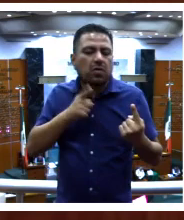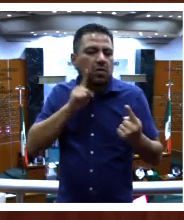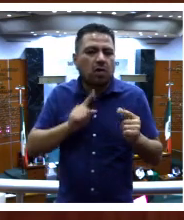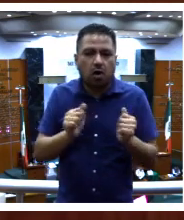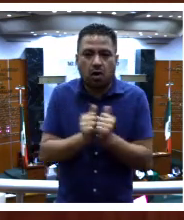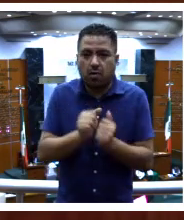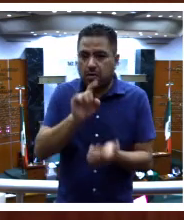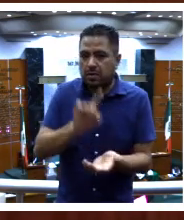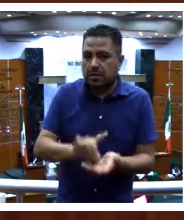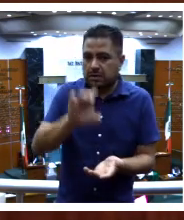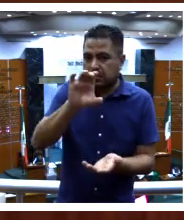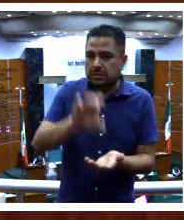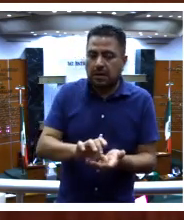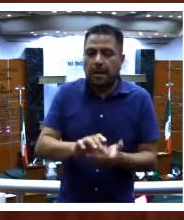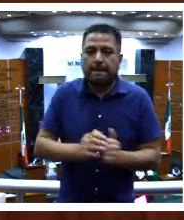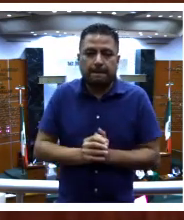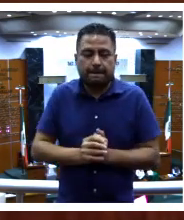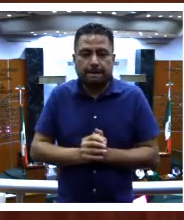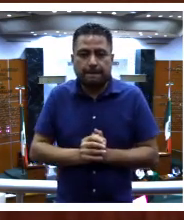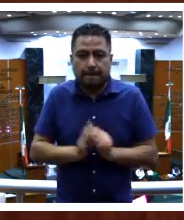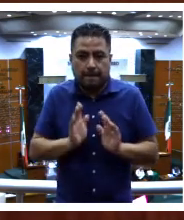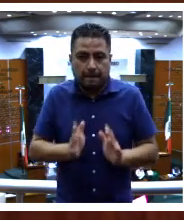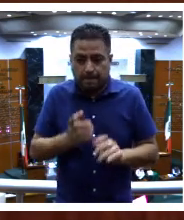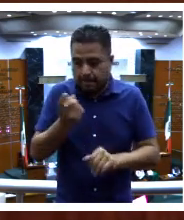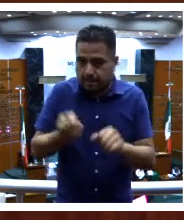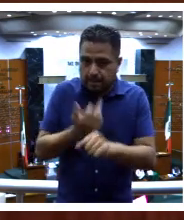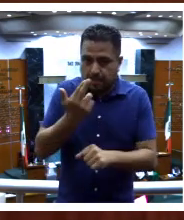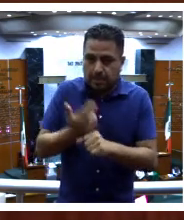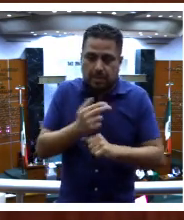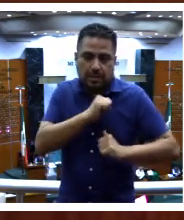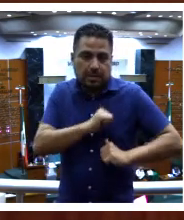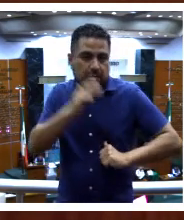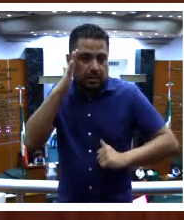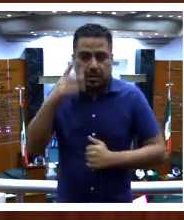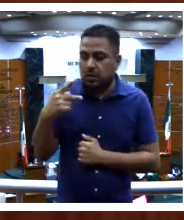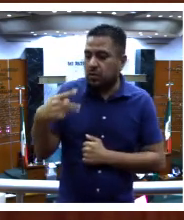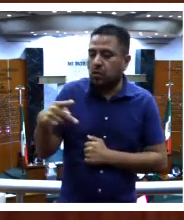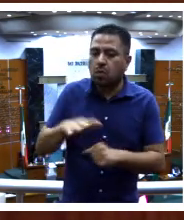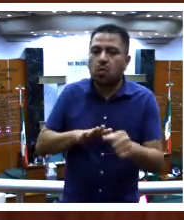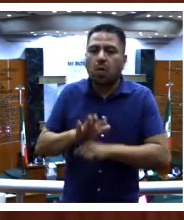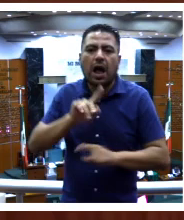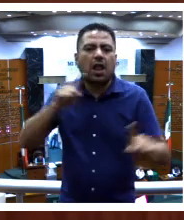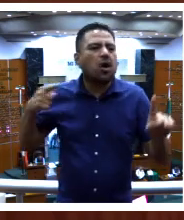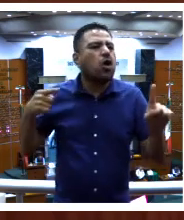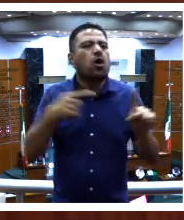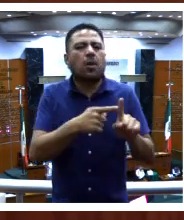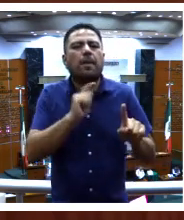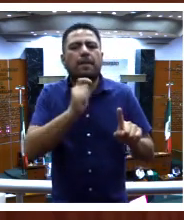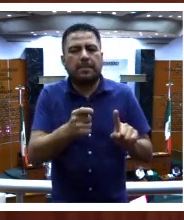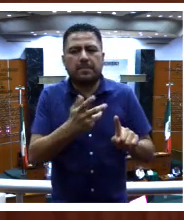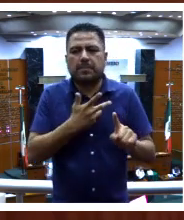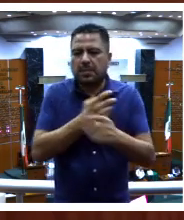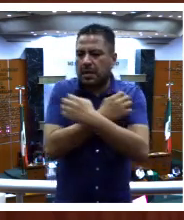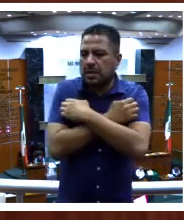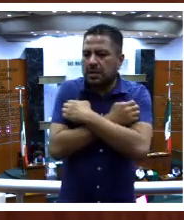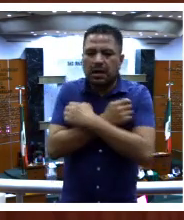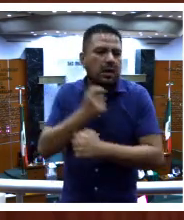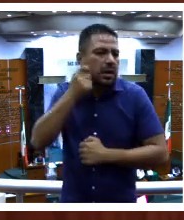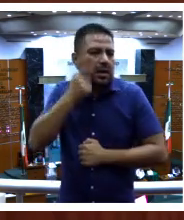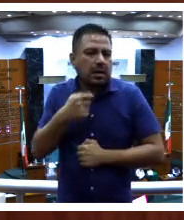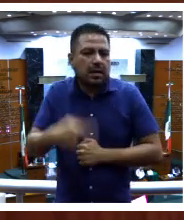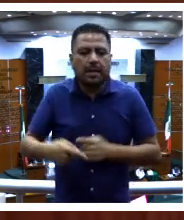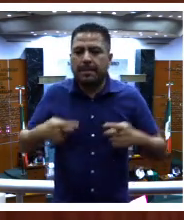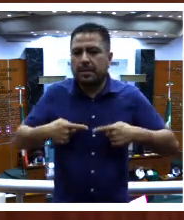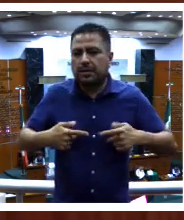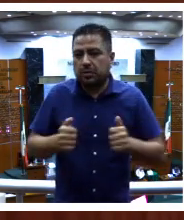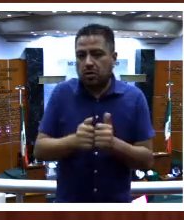con discapacidad. Al respecto, la Secretaría a su cargo, ¿qué objetivo tiene la educación en Guerrero para las